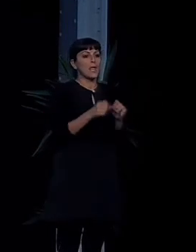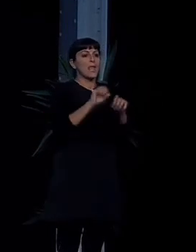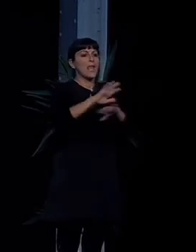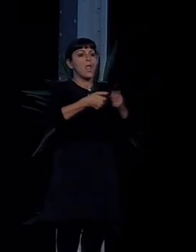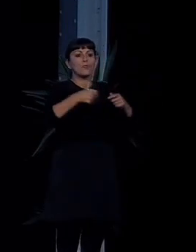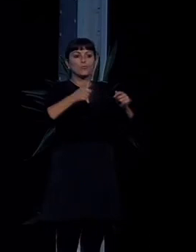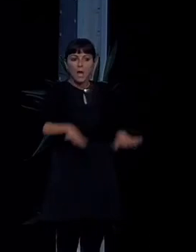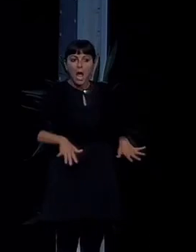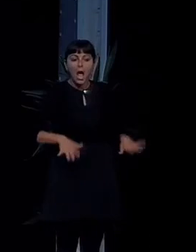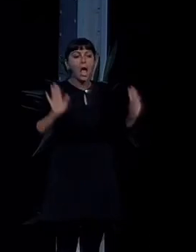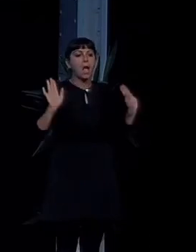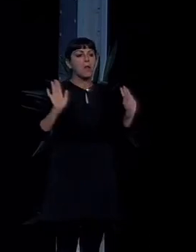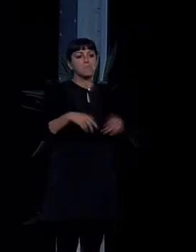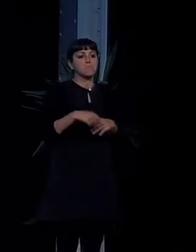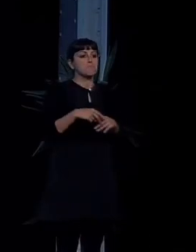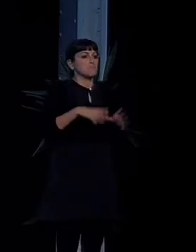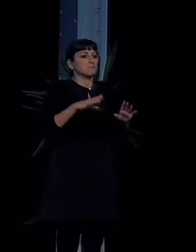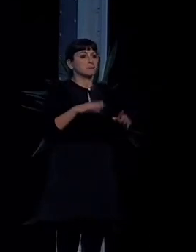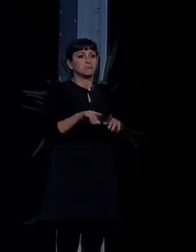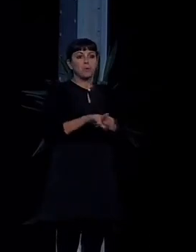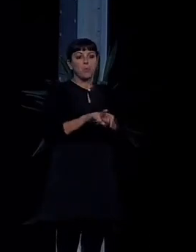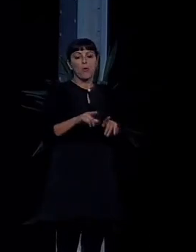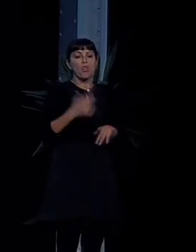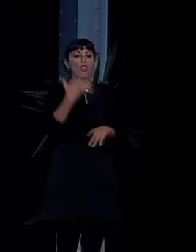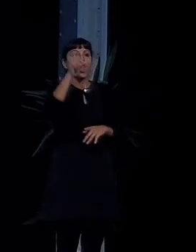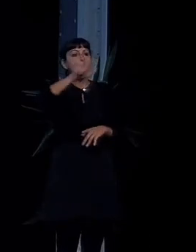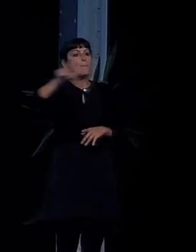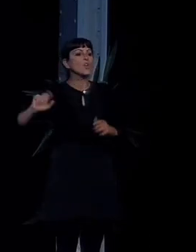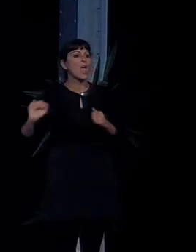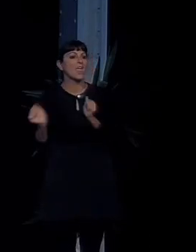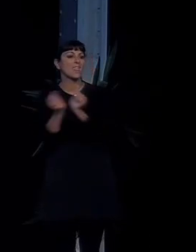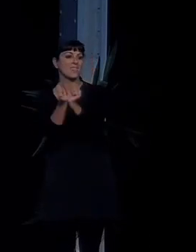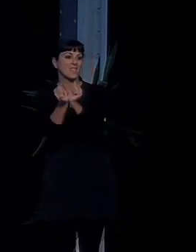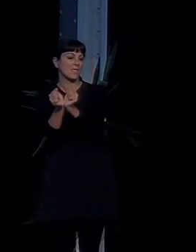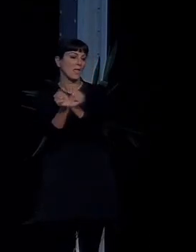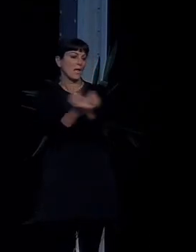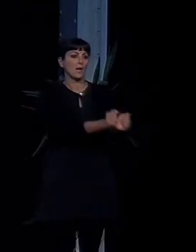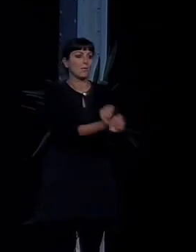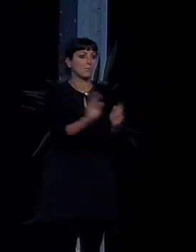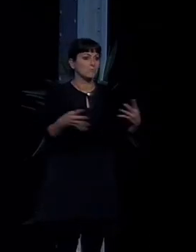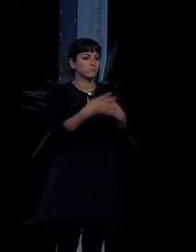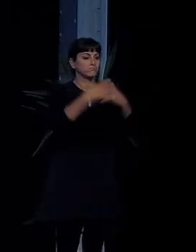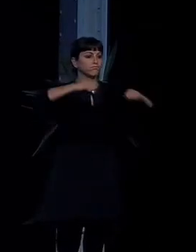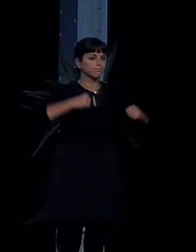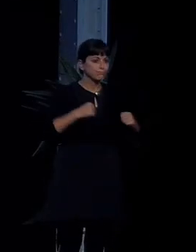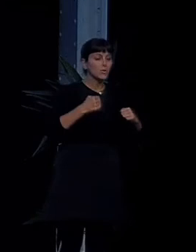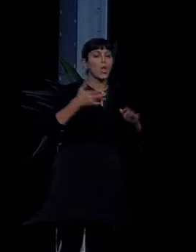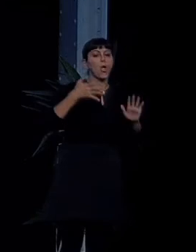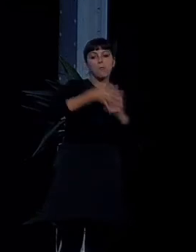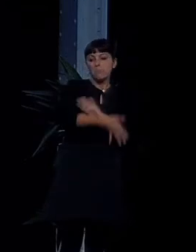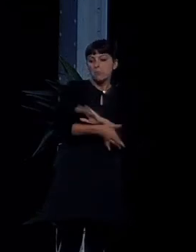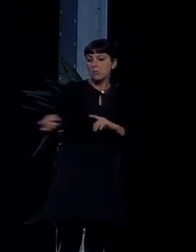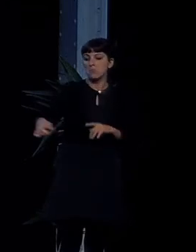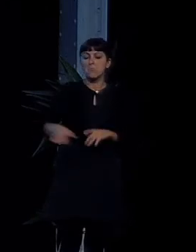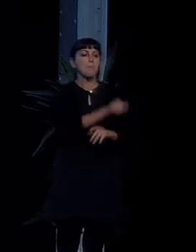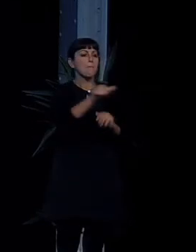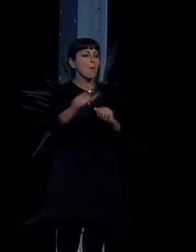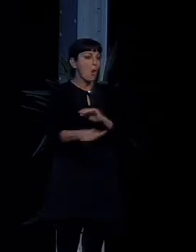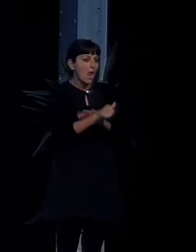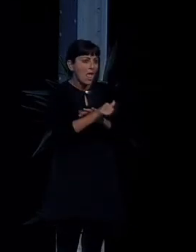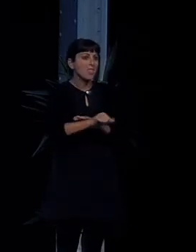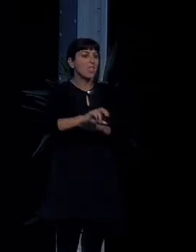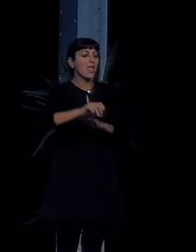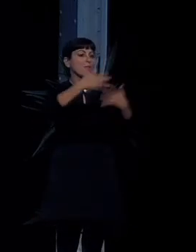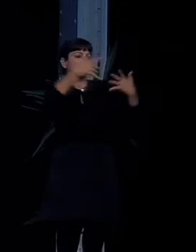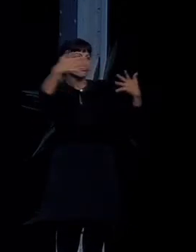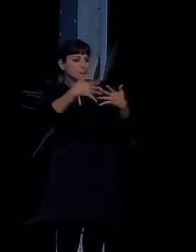hay nada objetivo ni neutral, ¿no? Pero bueno, 5 detenidos por una presunta agresión sexual en la noche de San Fermín, 5 detenidos por una violación al comienzo de San Fermín, etcétera, ¿no? Pero